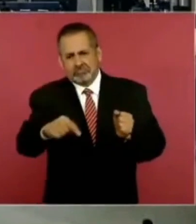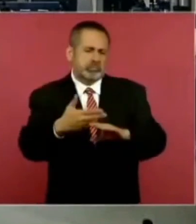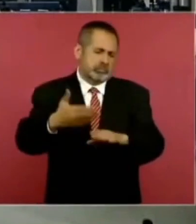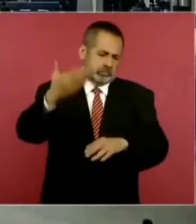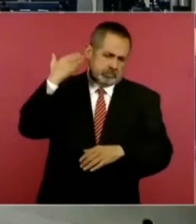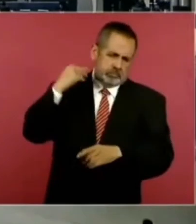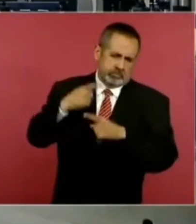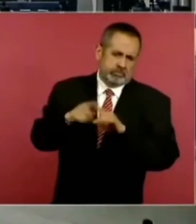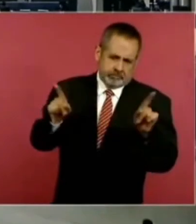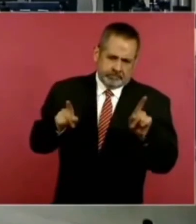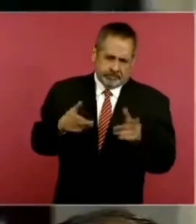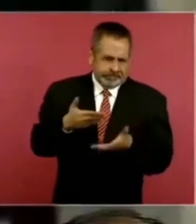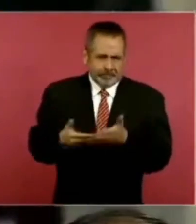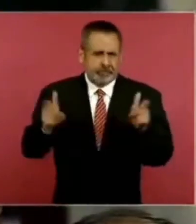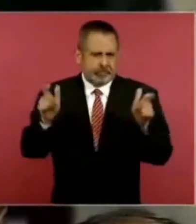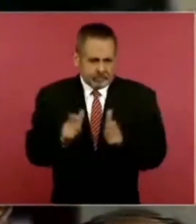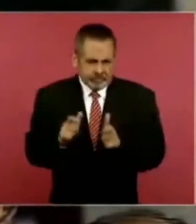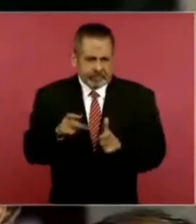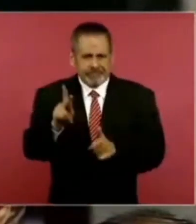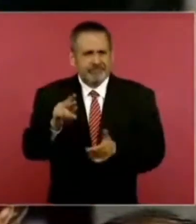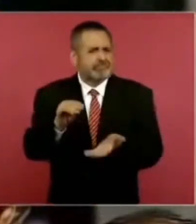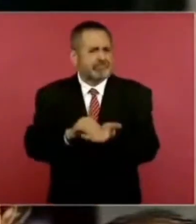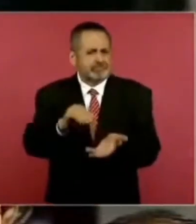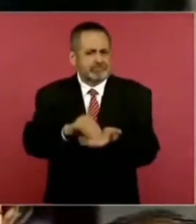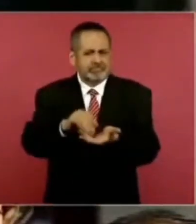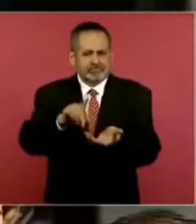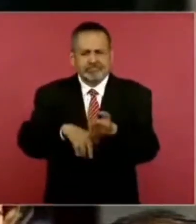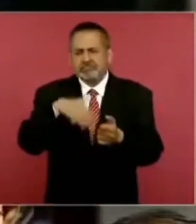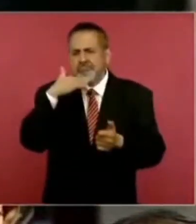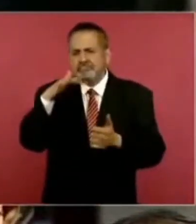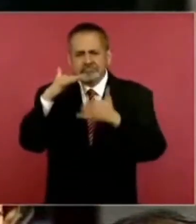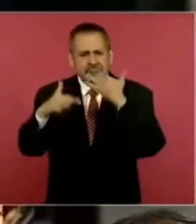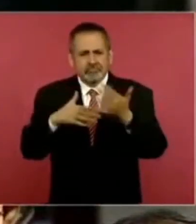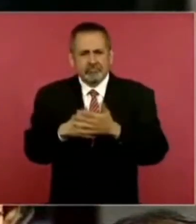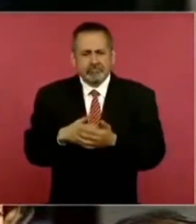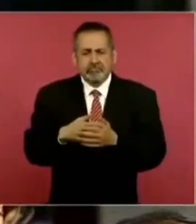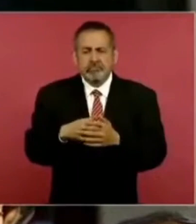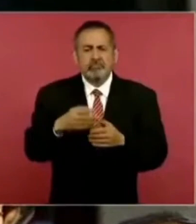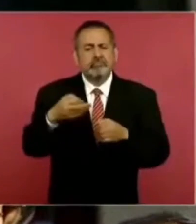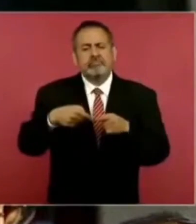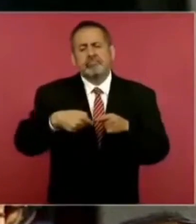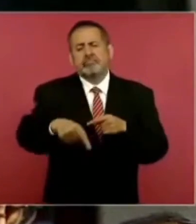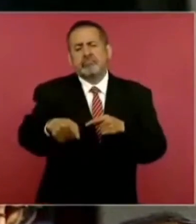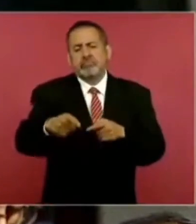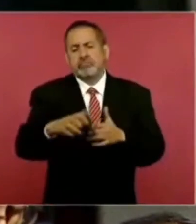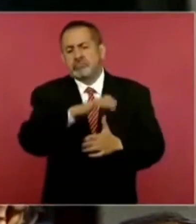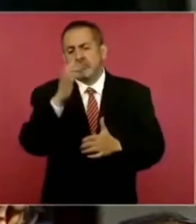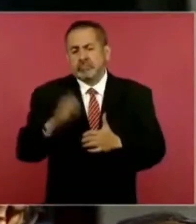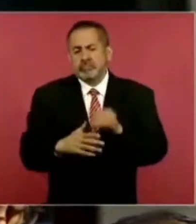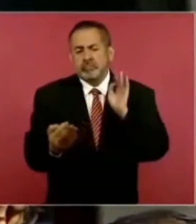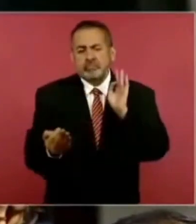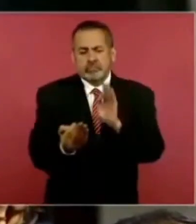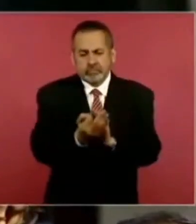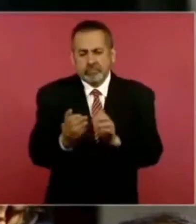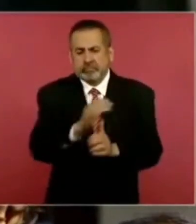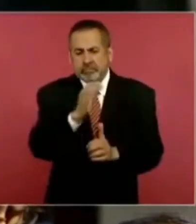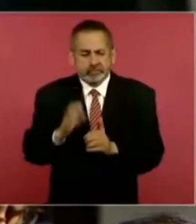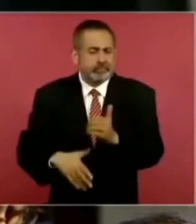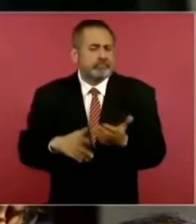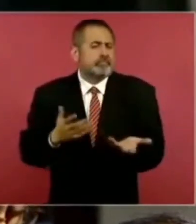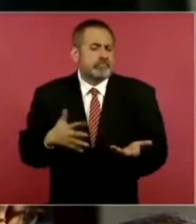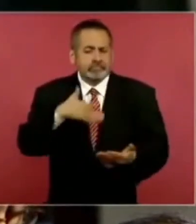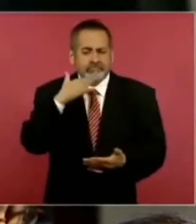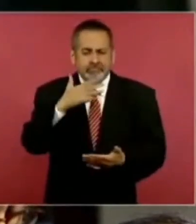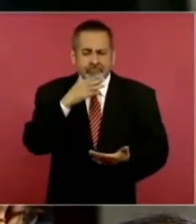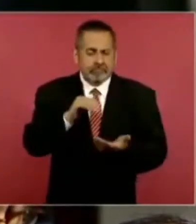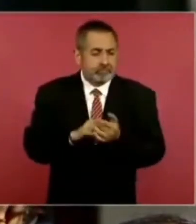cuando llega usted. Sin embargo, ¿cuál va a ser la ruta en este último tramo para concluir con la corrupción, porque pareciera que